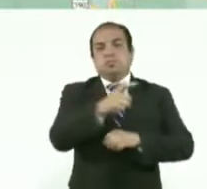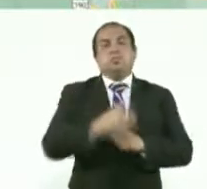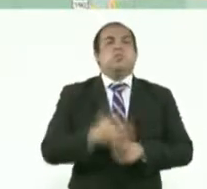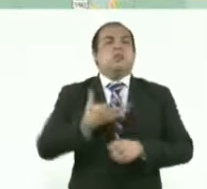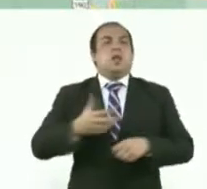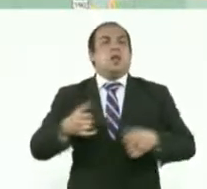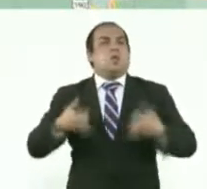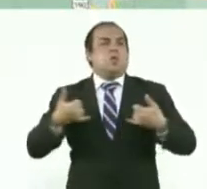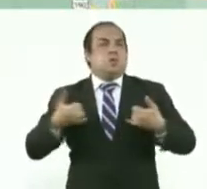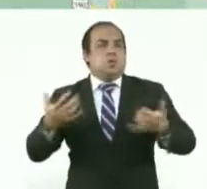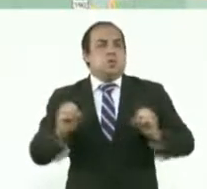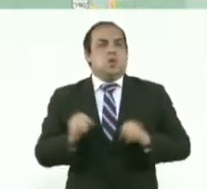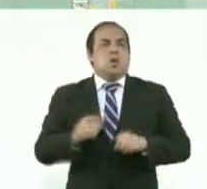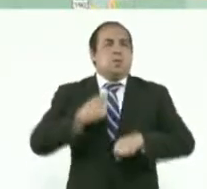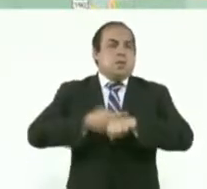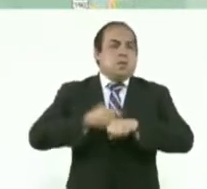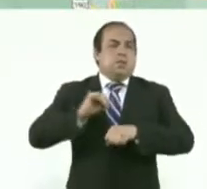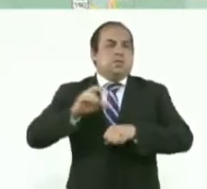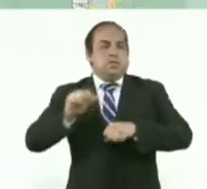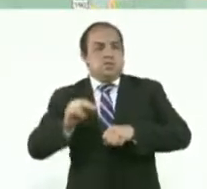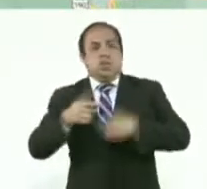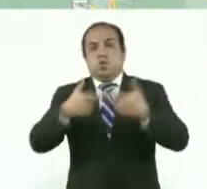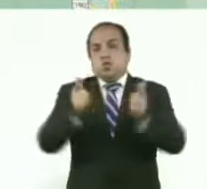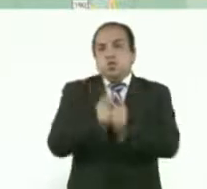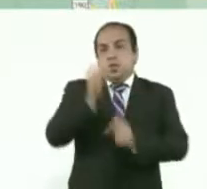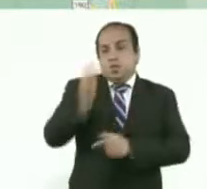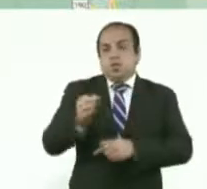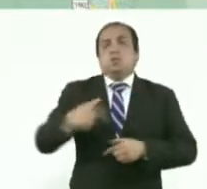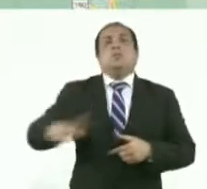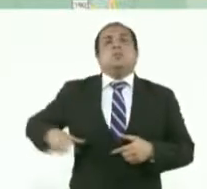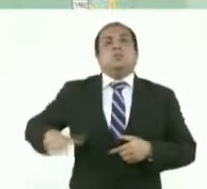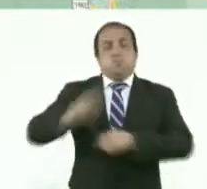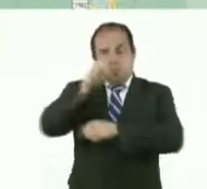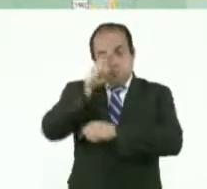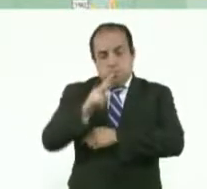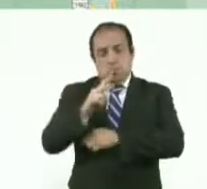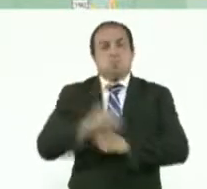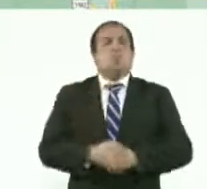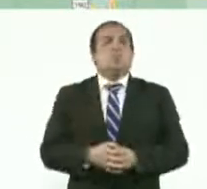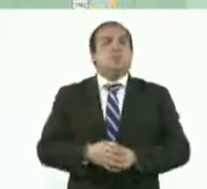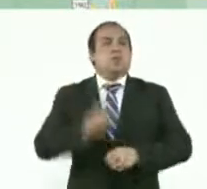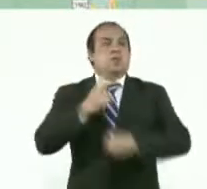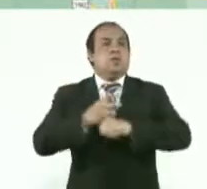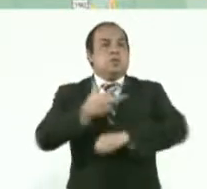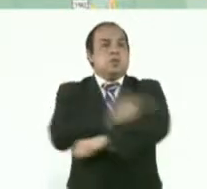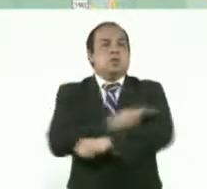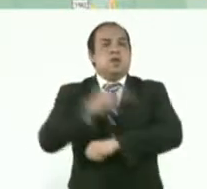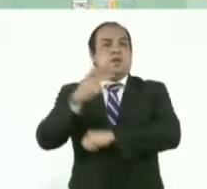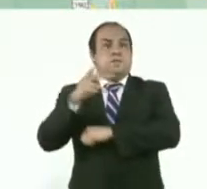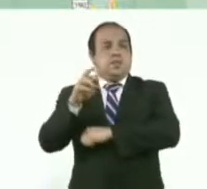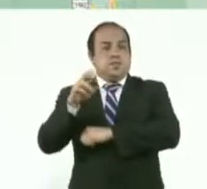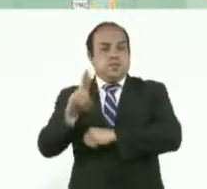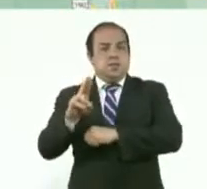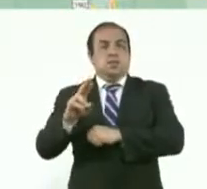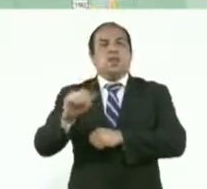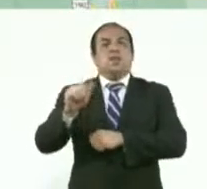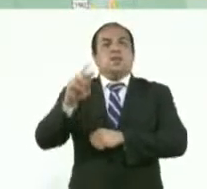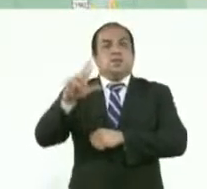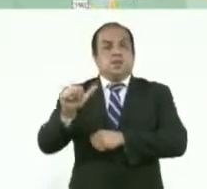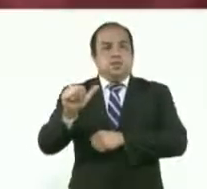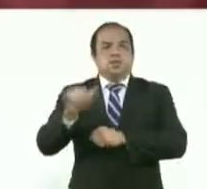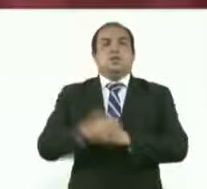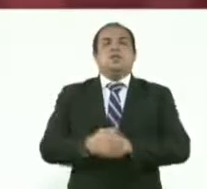con comorbilidades como sin comorbilidades, dentro de los grupos aprobados por el Gobierno de México, así como segundas dosis de Pfizer, Sinovac, Astra,